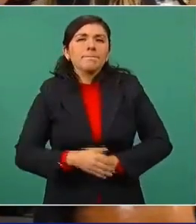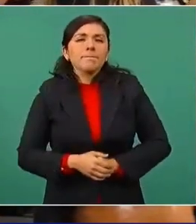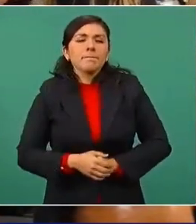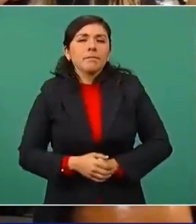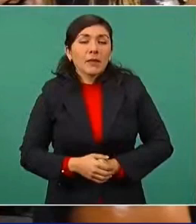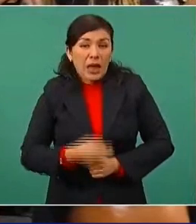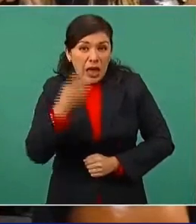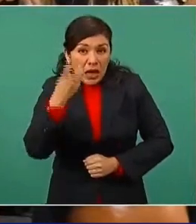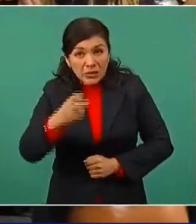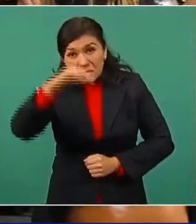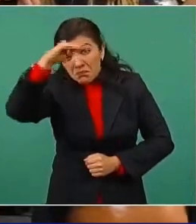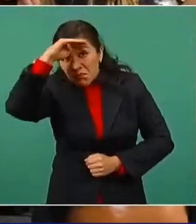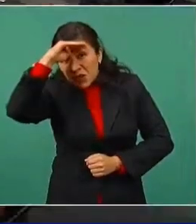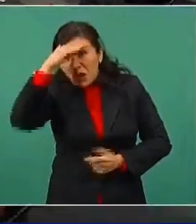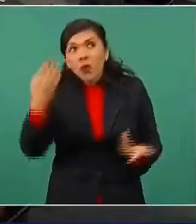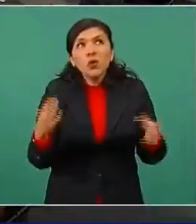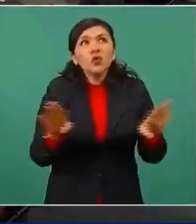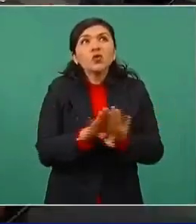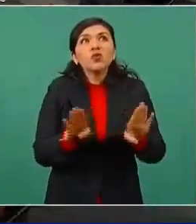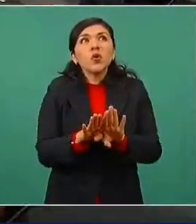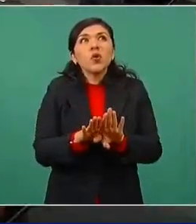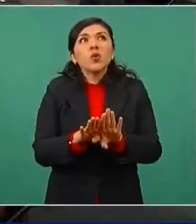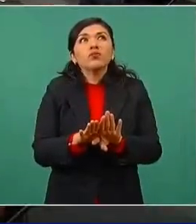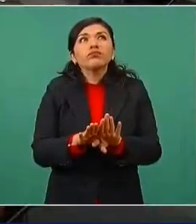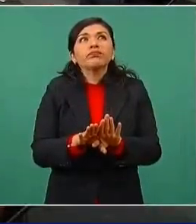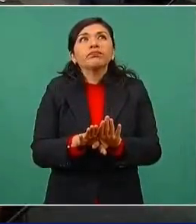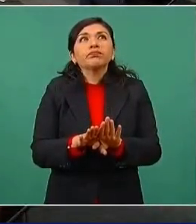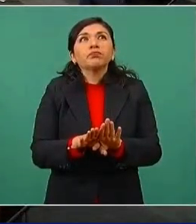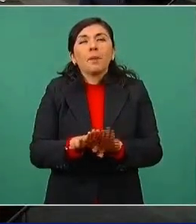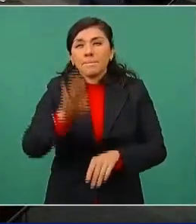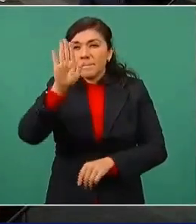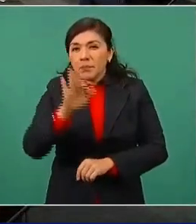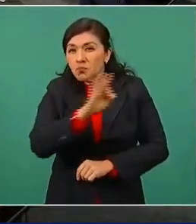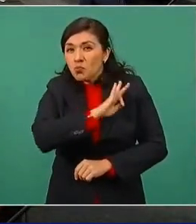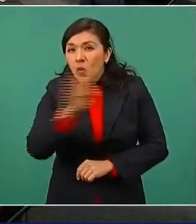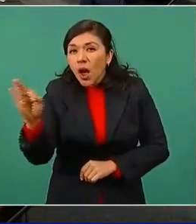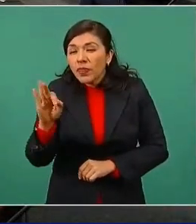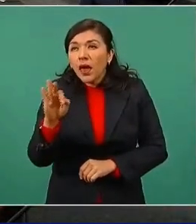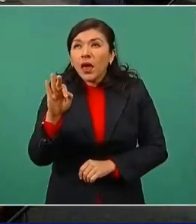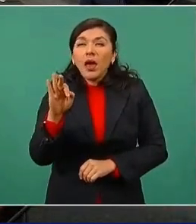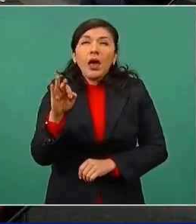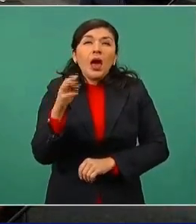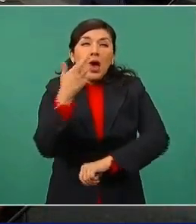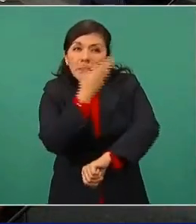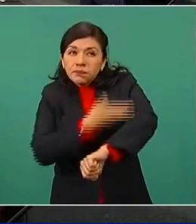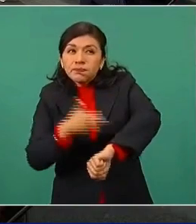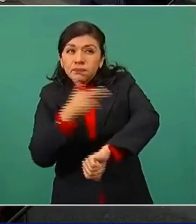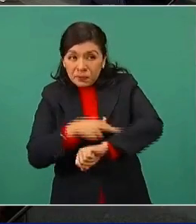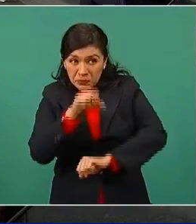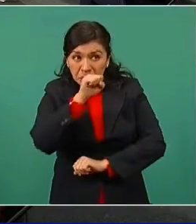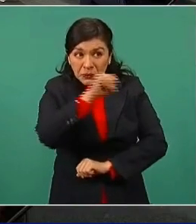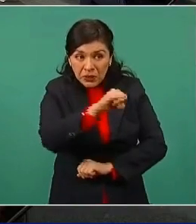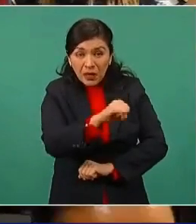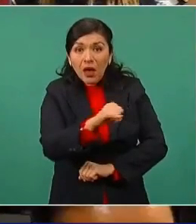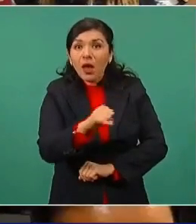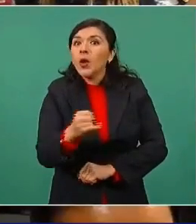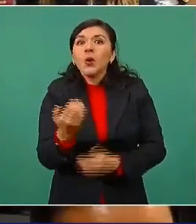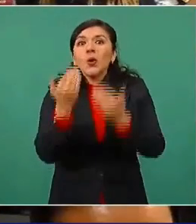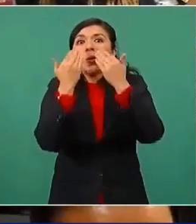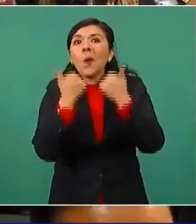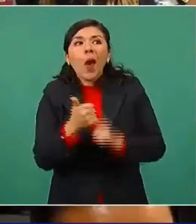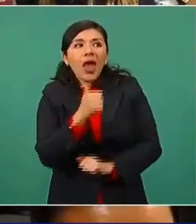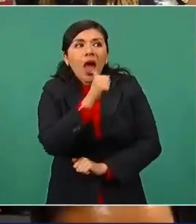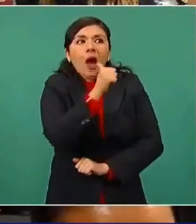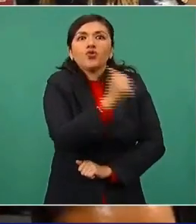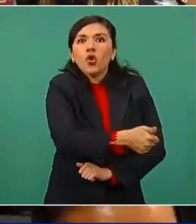perdería entonces no estaríamos en riesgo de perder esta, digamos, autonomía de